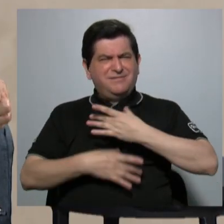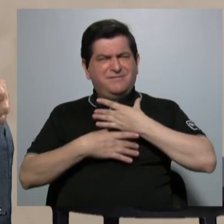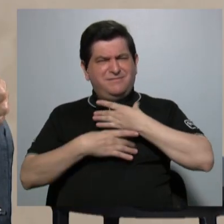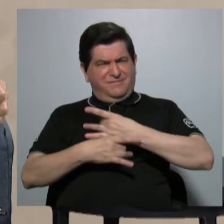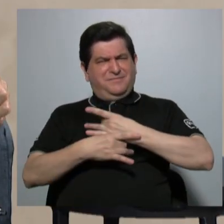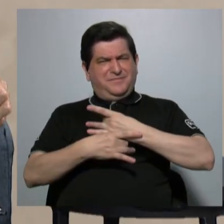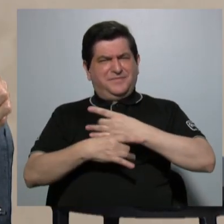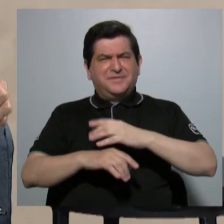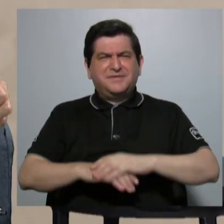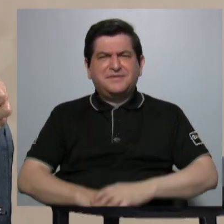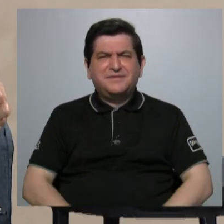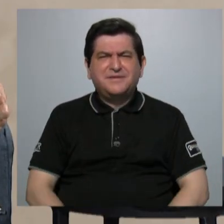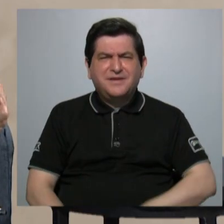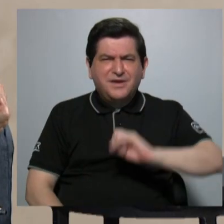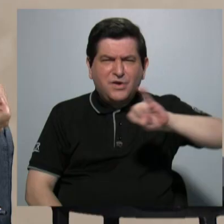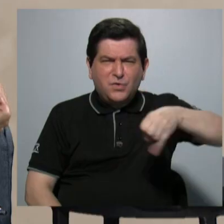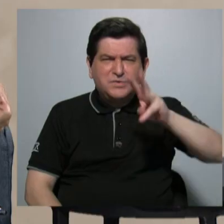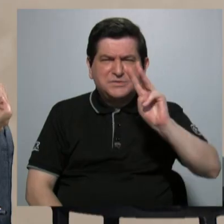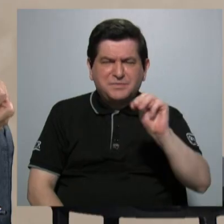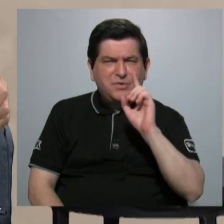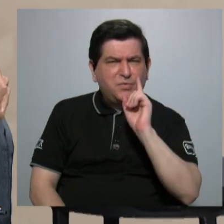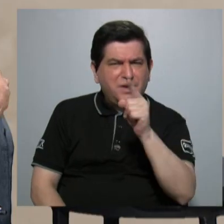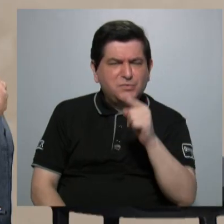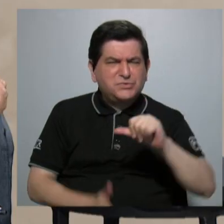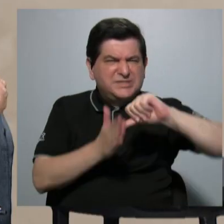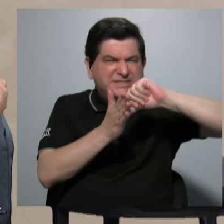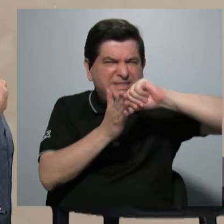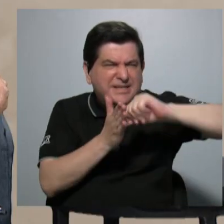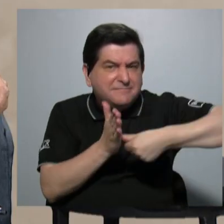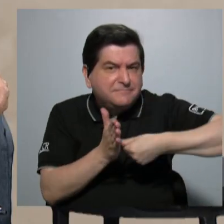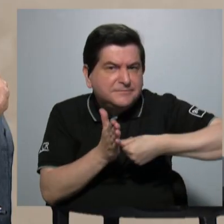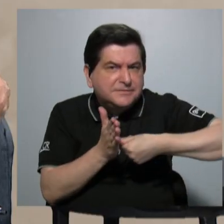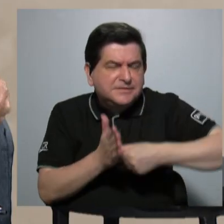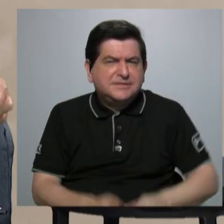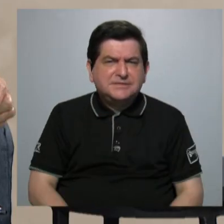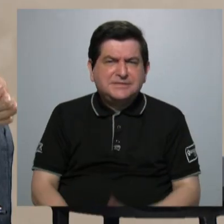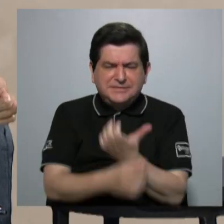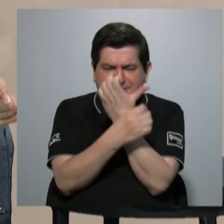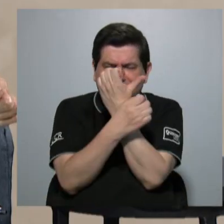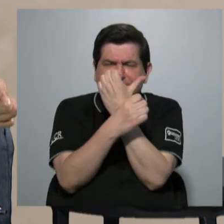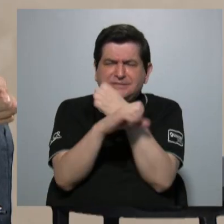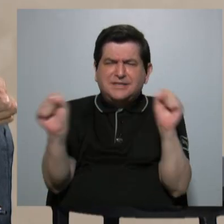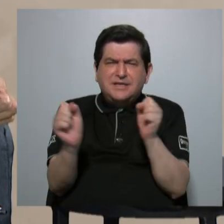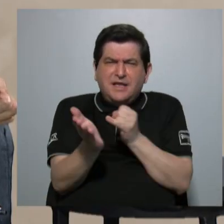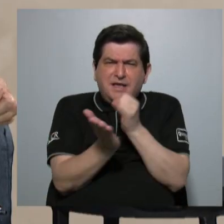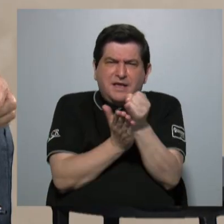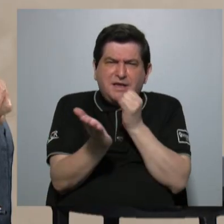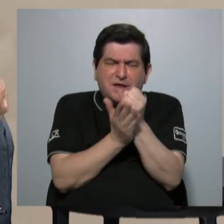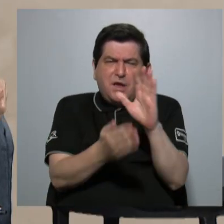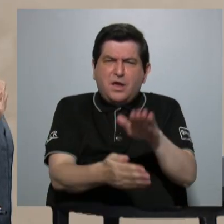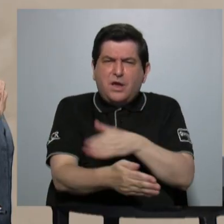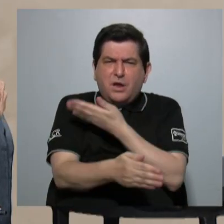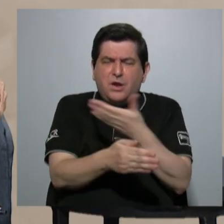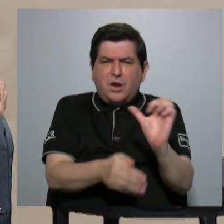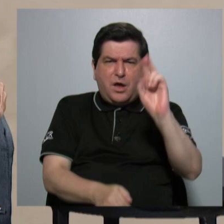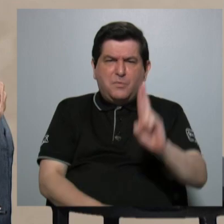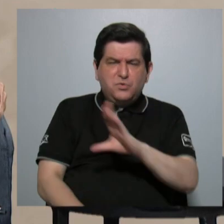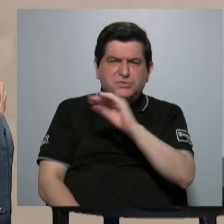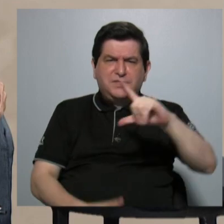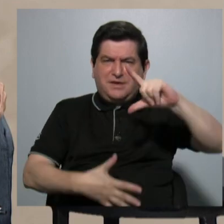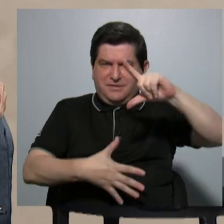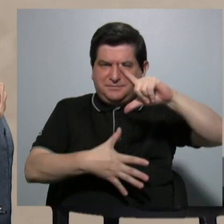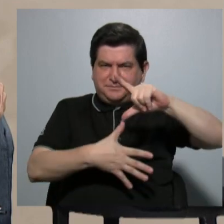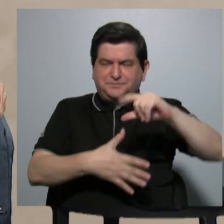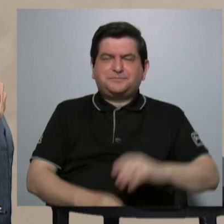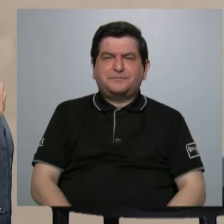la atención, don José Manuel, que ustedes enfatizan en el rescate, en la investigación de la música costarricense y